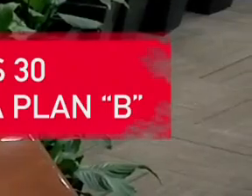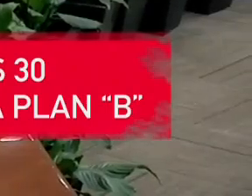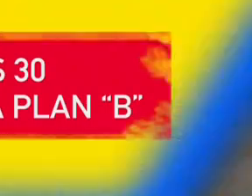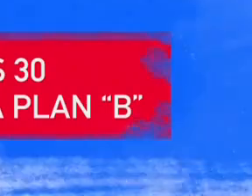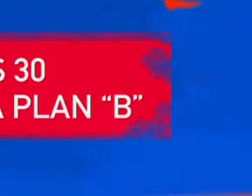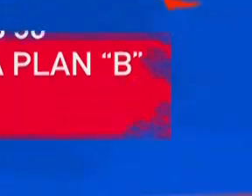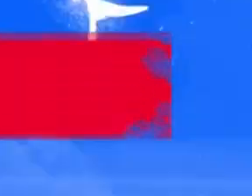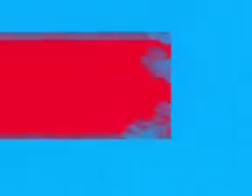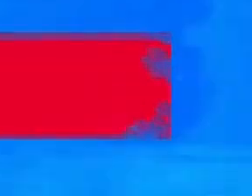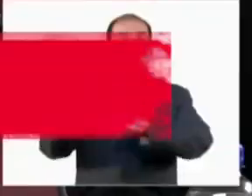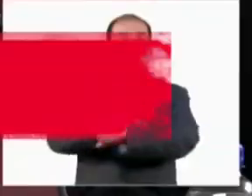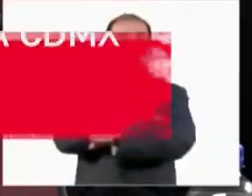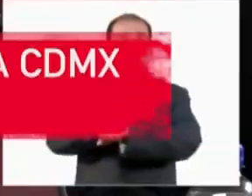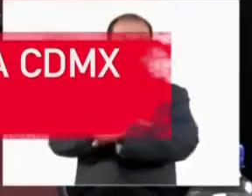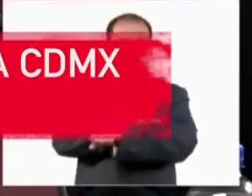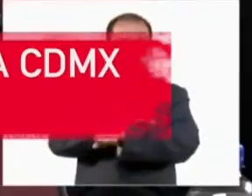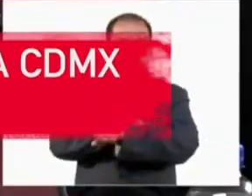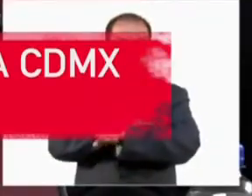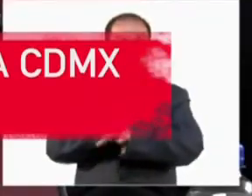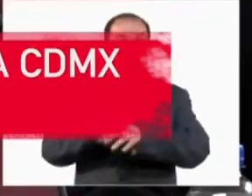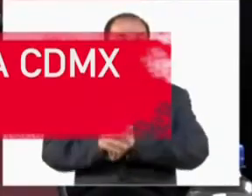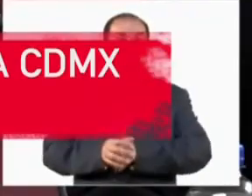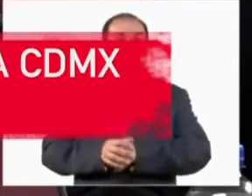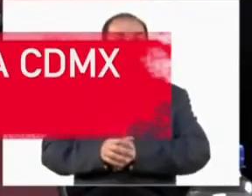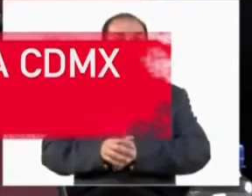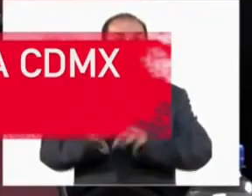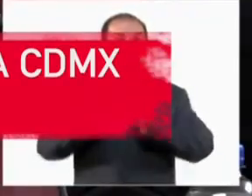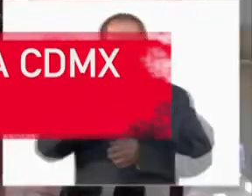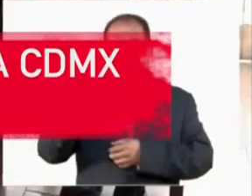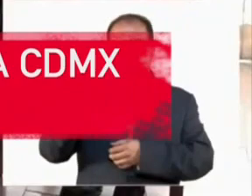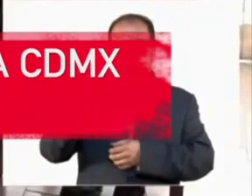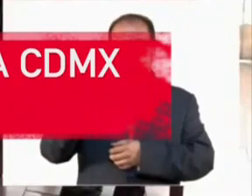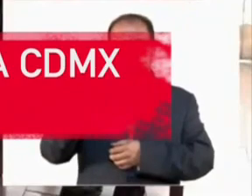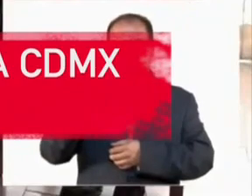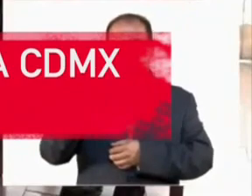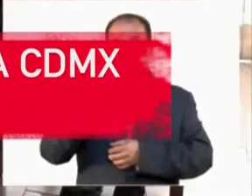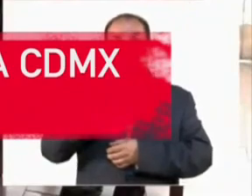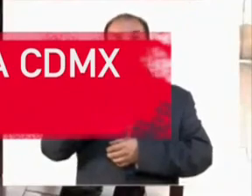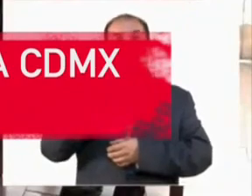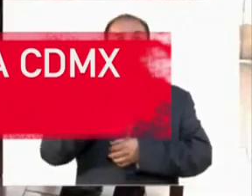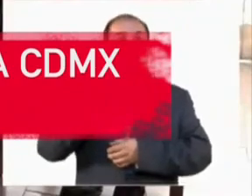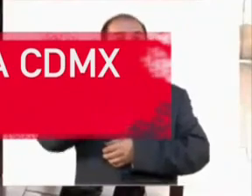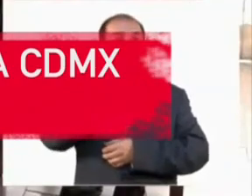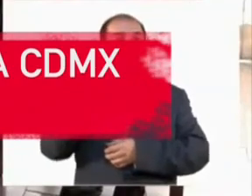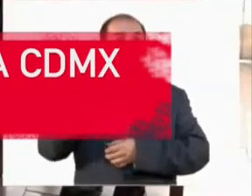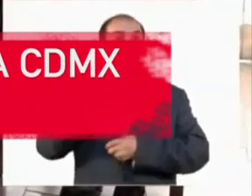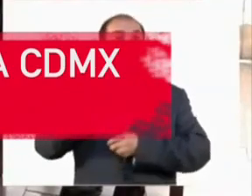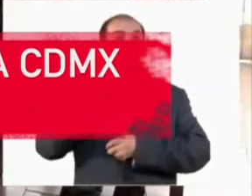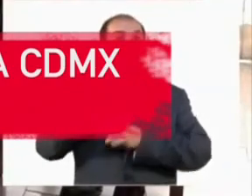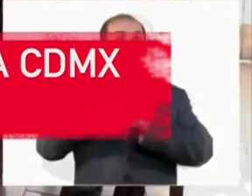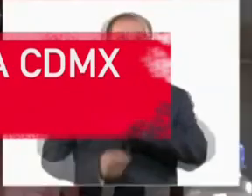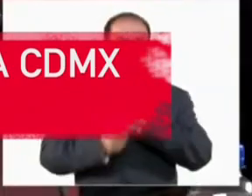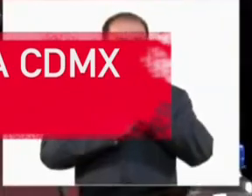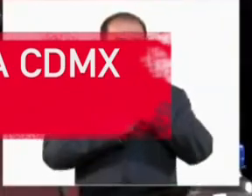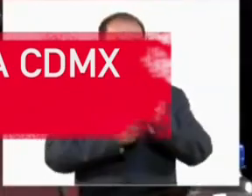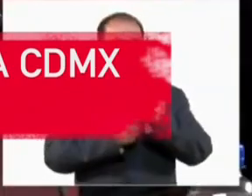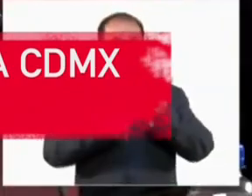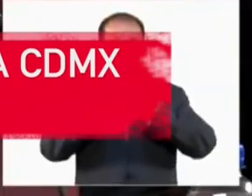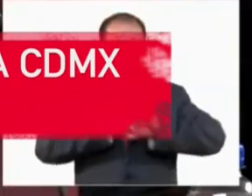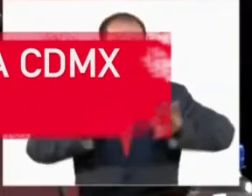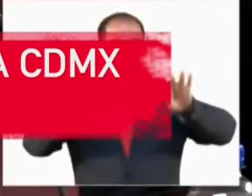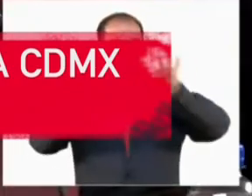electoral. Afirmó Guillermo Calderón, director del sistema de transporte colectivo, que el robo de cable en el metro se ha